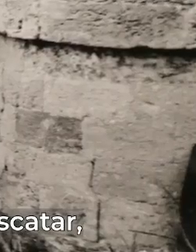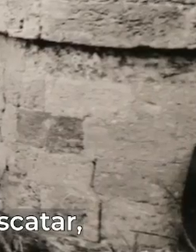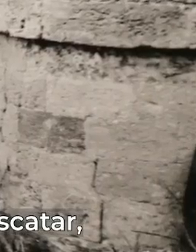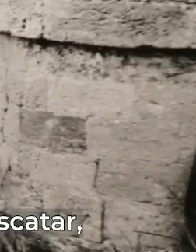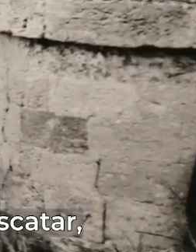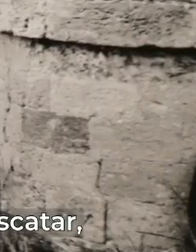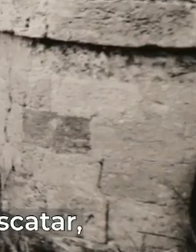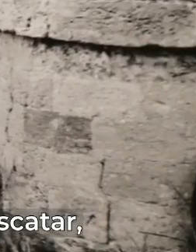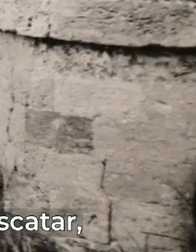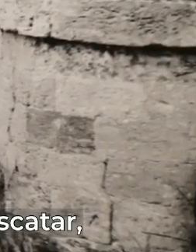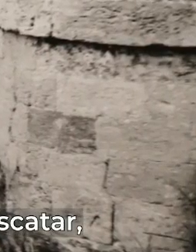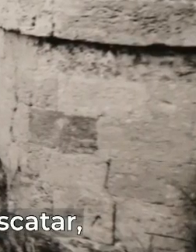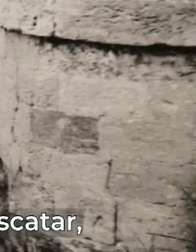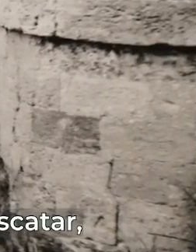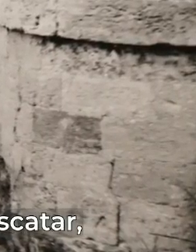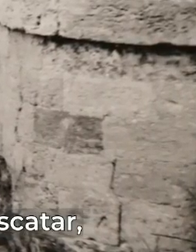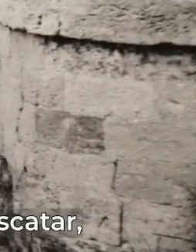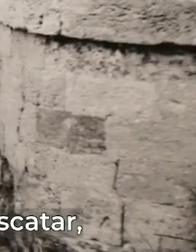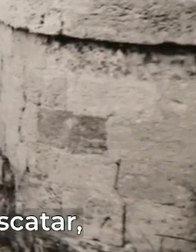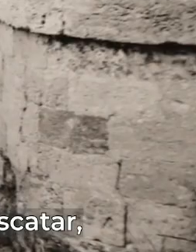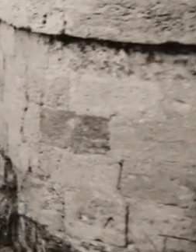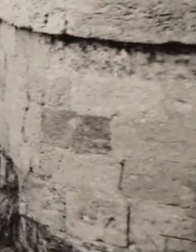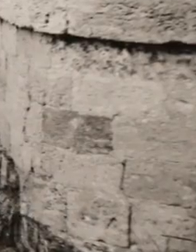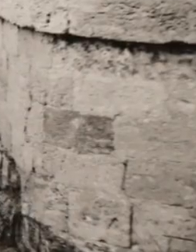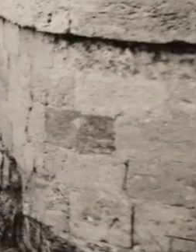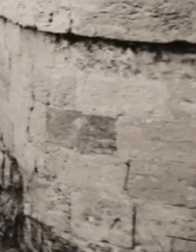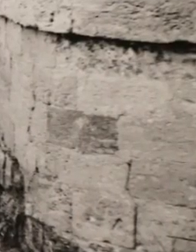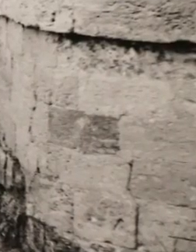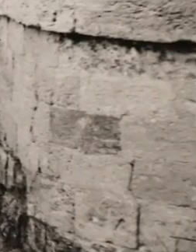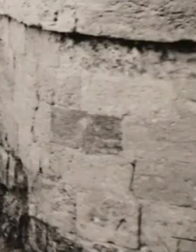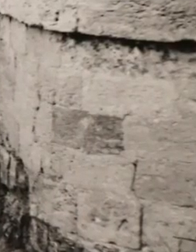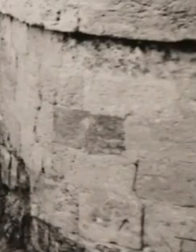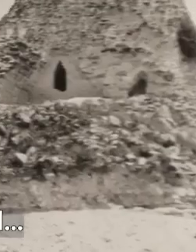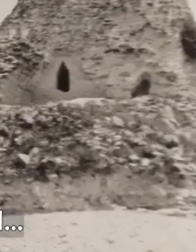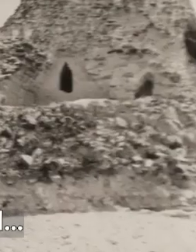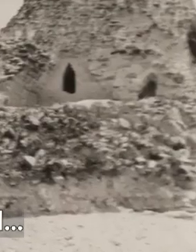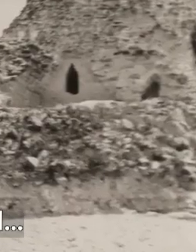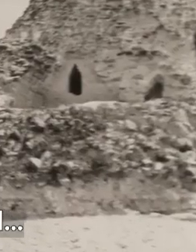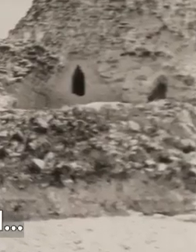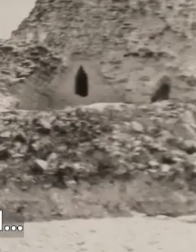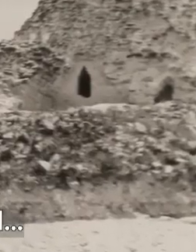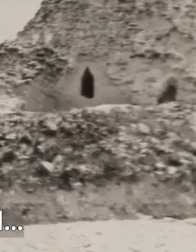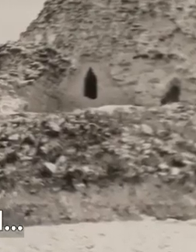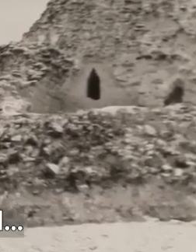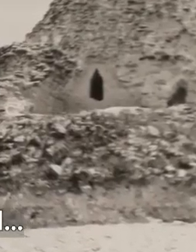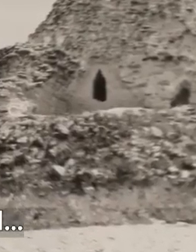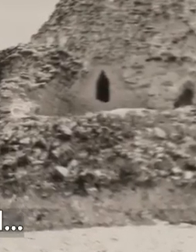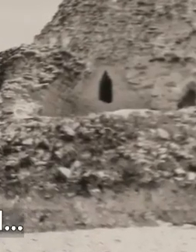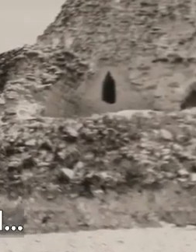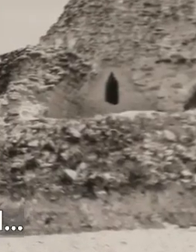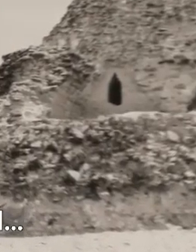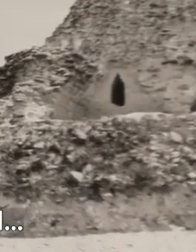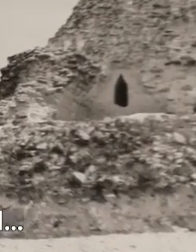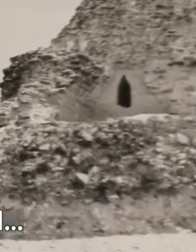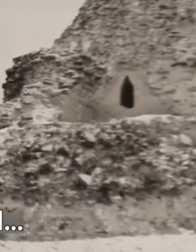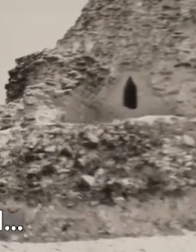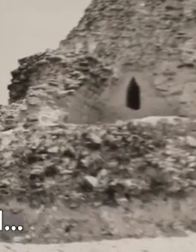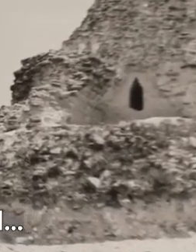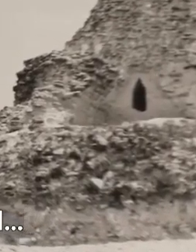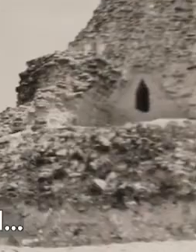Estas primeras exploraciones permitieron rescatar, de entre la selva, los vestigios de esta enigmática